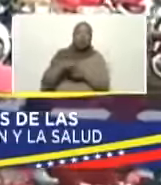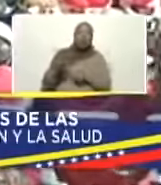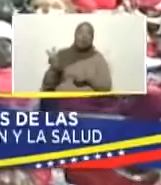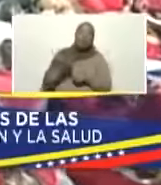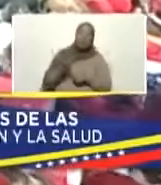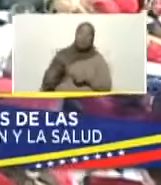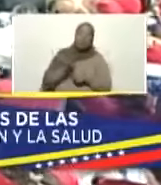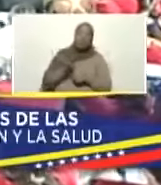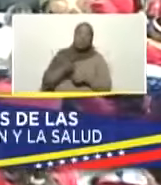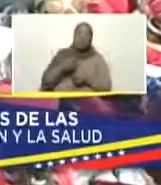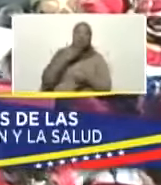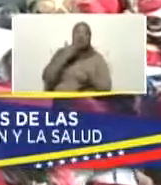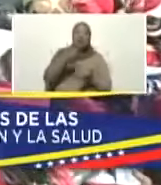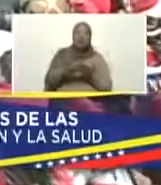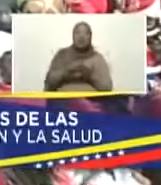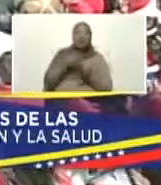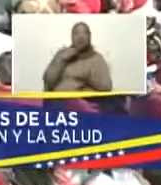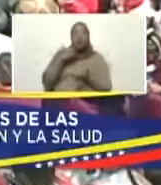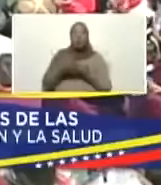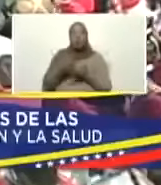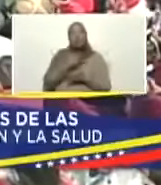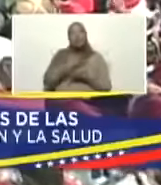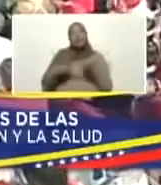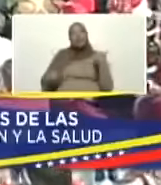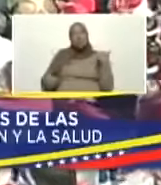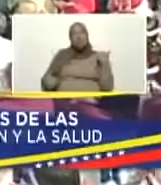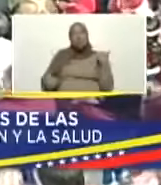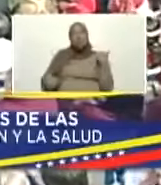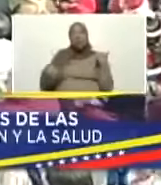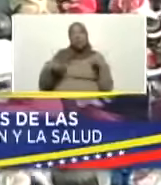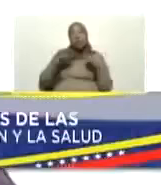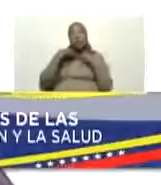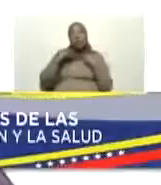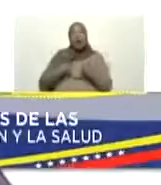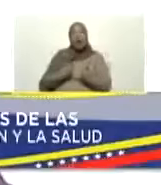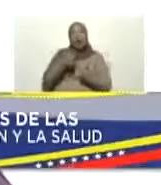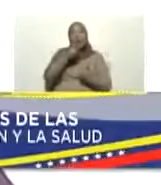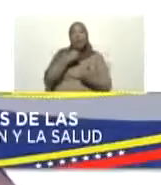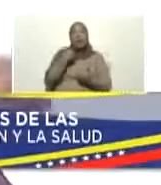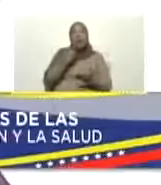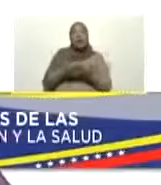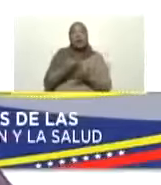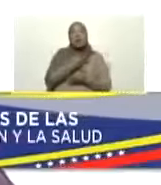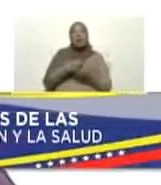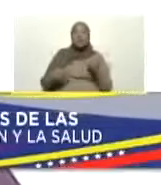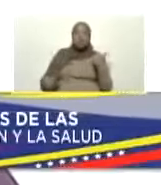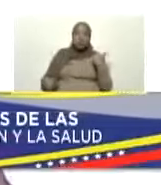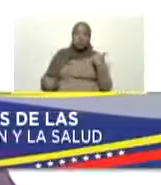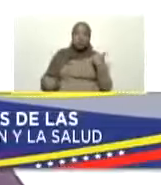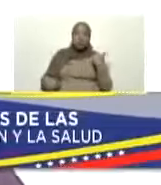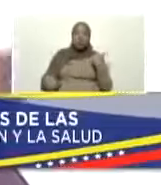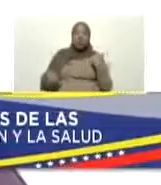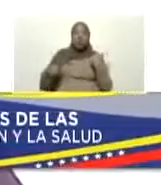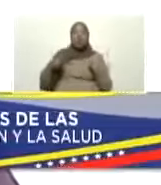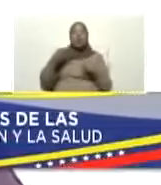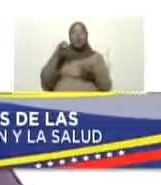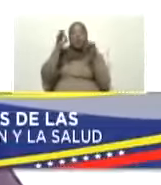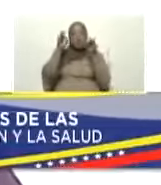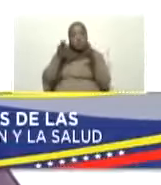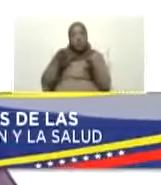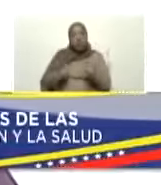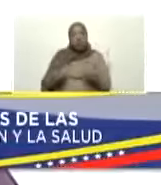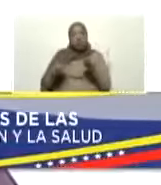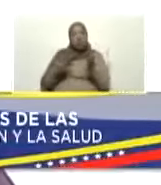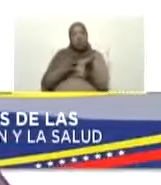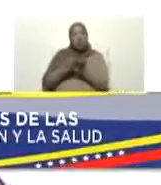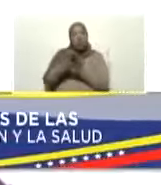Venezuela. Gracias, gracias, presidente, por no rendirse. Gracias, presidente, por permanecer firme y leal